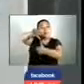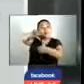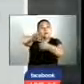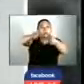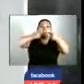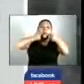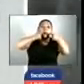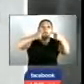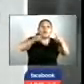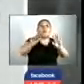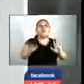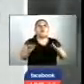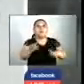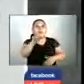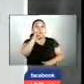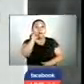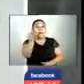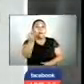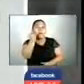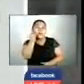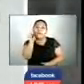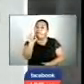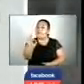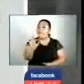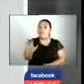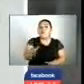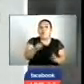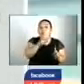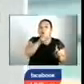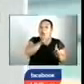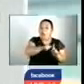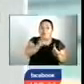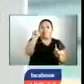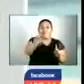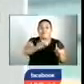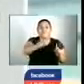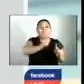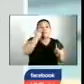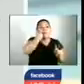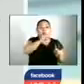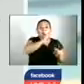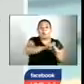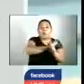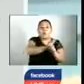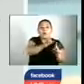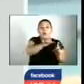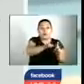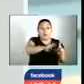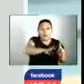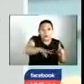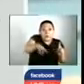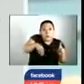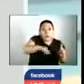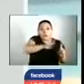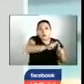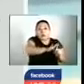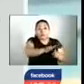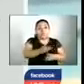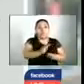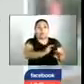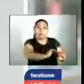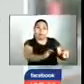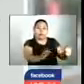comunicado, informó a los padres de familia que por motivo de un contagio positivo de COVID-19 en una de las familias de un alumno se ha